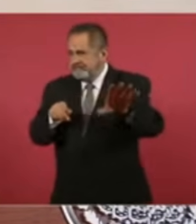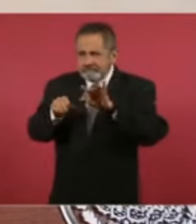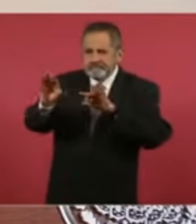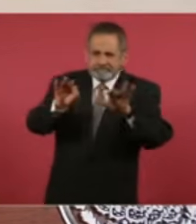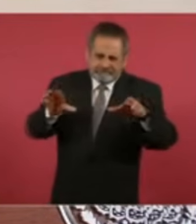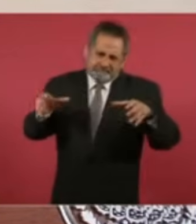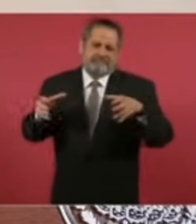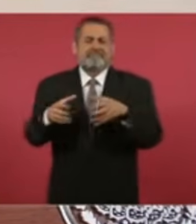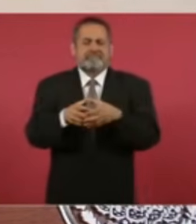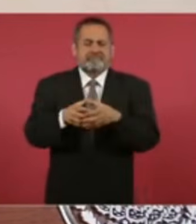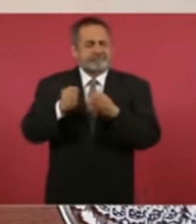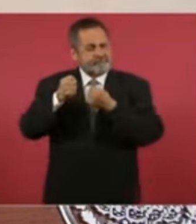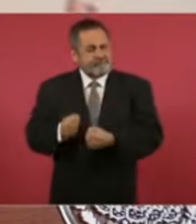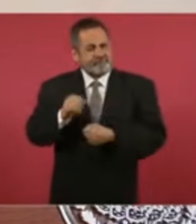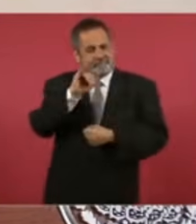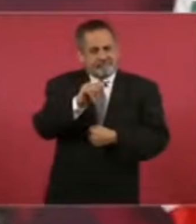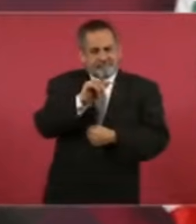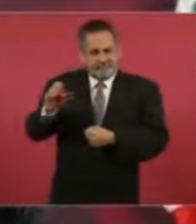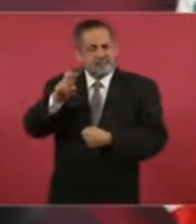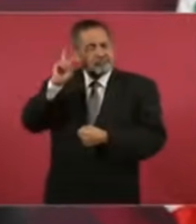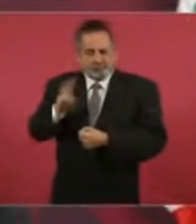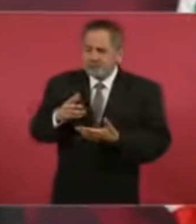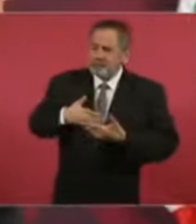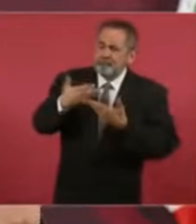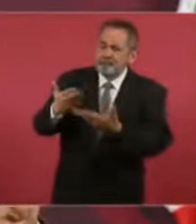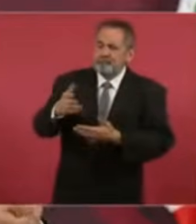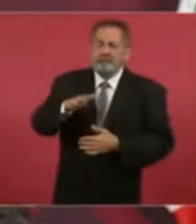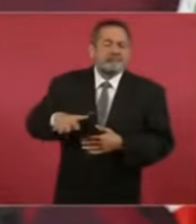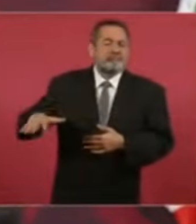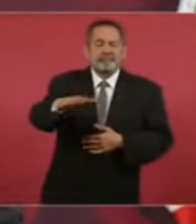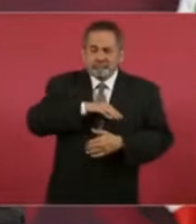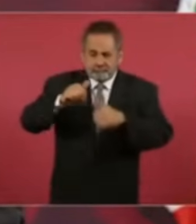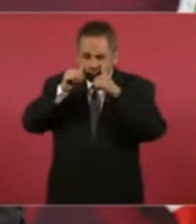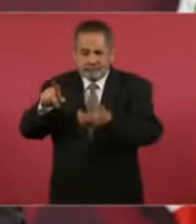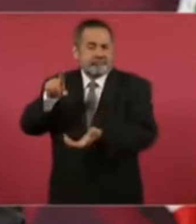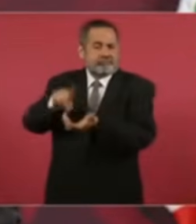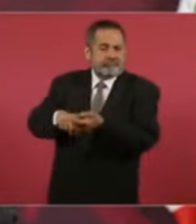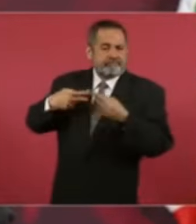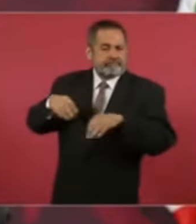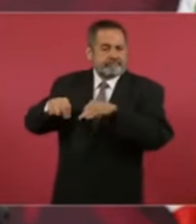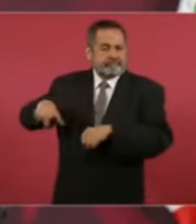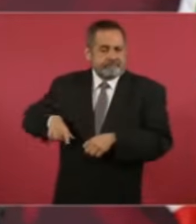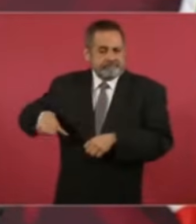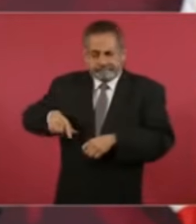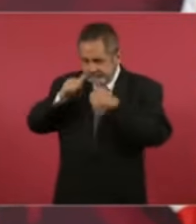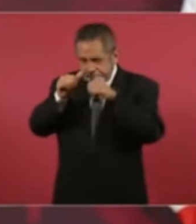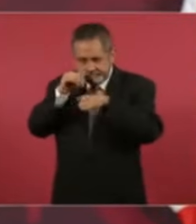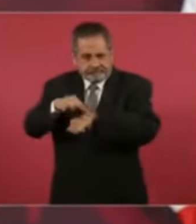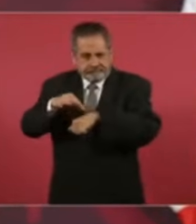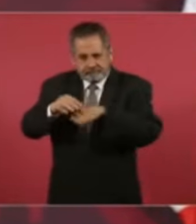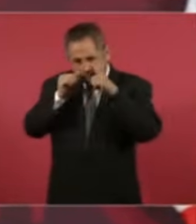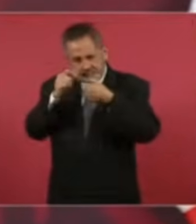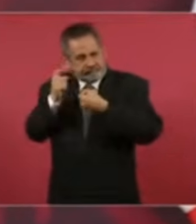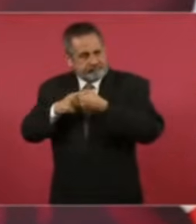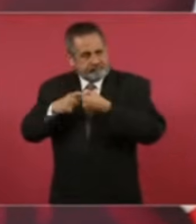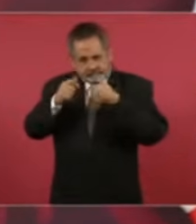que sea servicio público, para atender a los trabajadores, al servicio